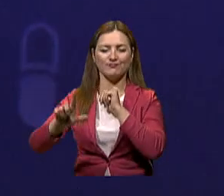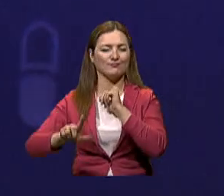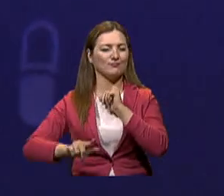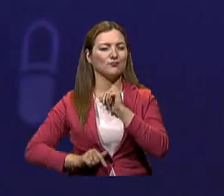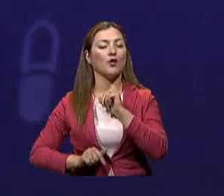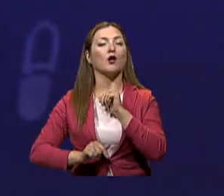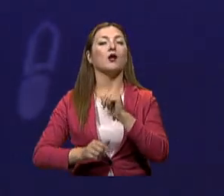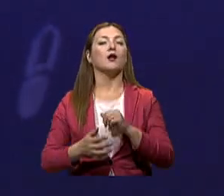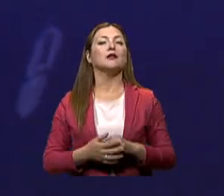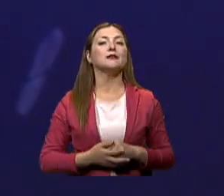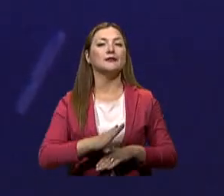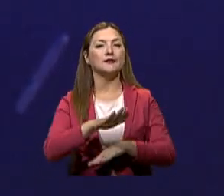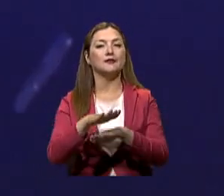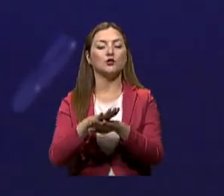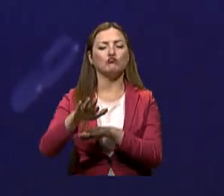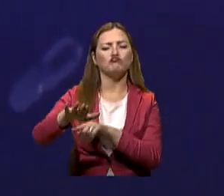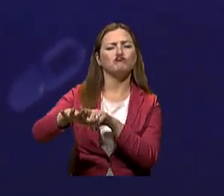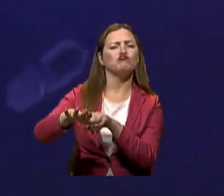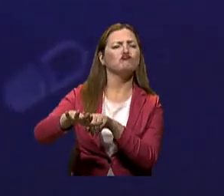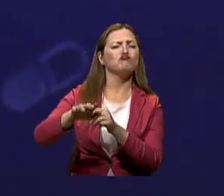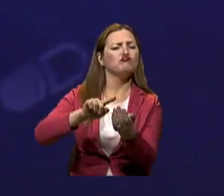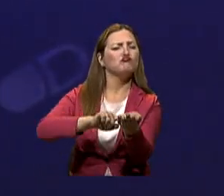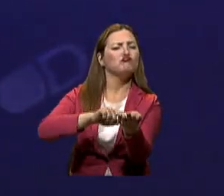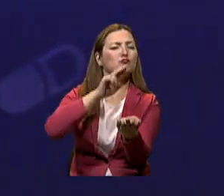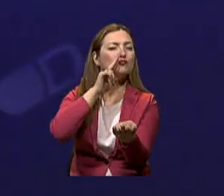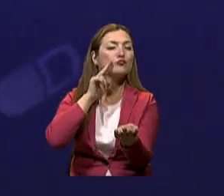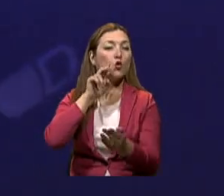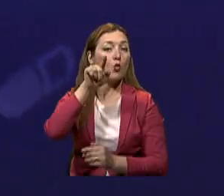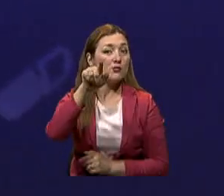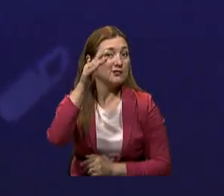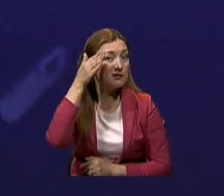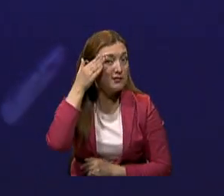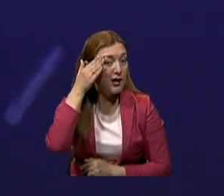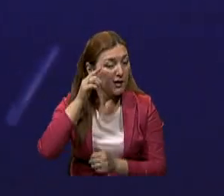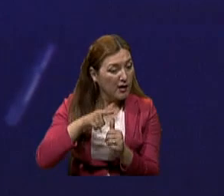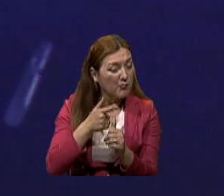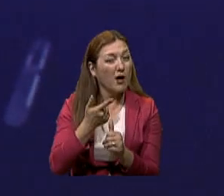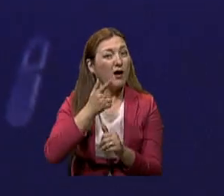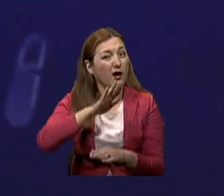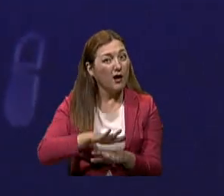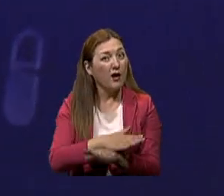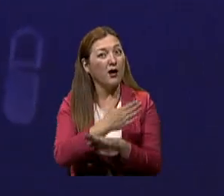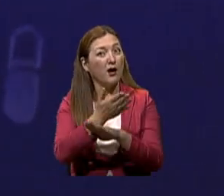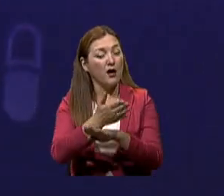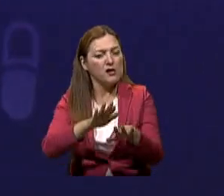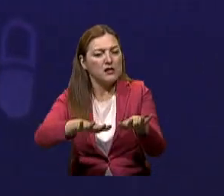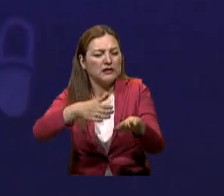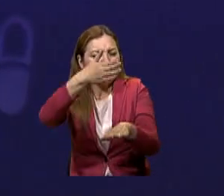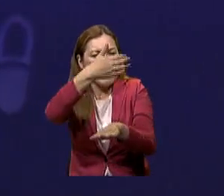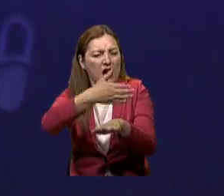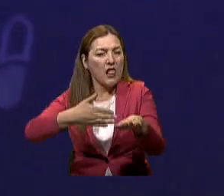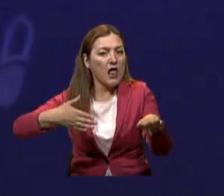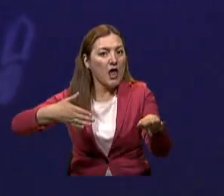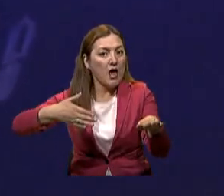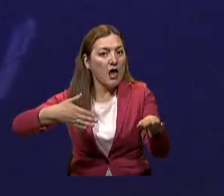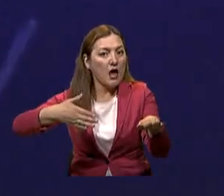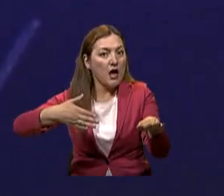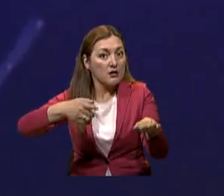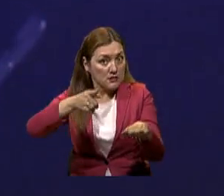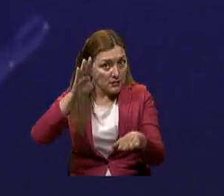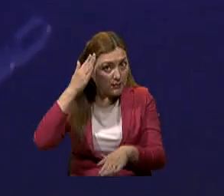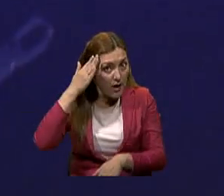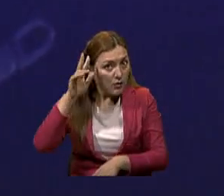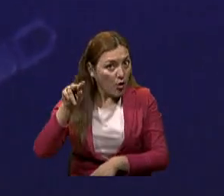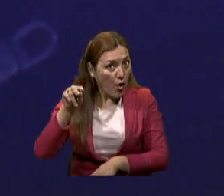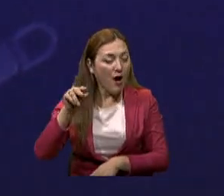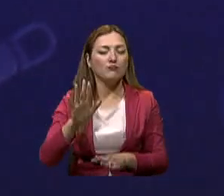a hablar del pie diabético. ¿Usted sabía que es la principal causa de amputaciones en las extremidades inferiores? ¿No? Por